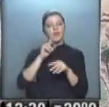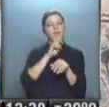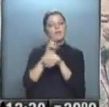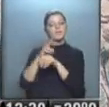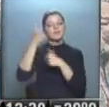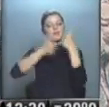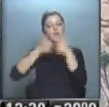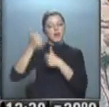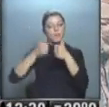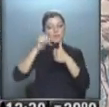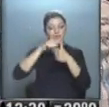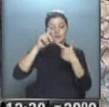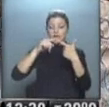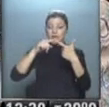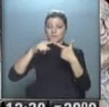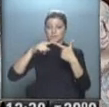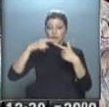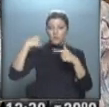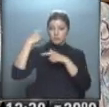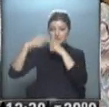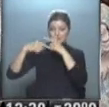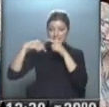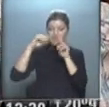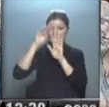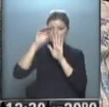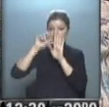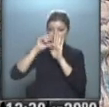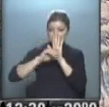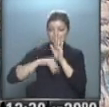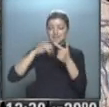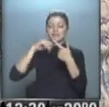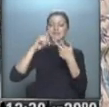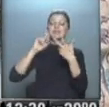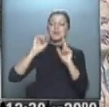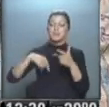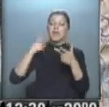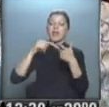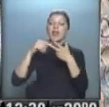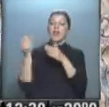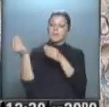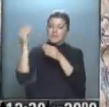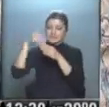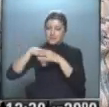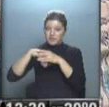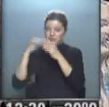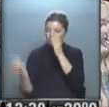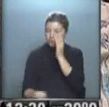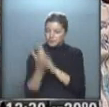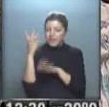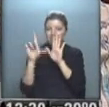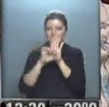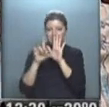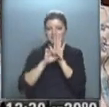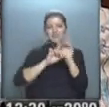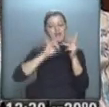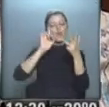los antecedentes que teníamos y también el criterio de la enorme participación en la conformación de la ley y, por otro lado, el criterio de los